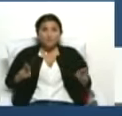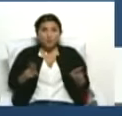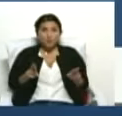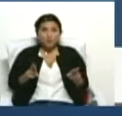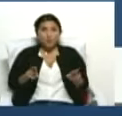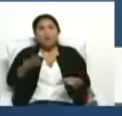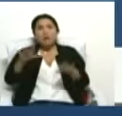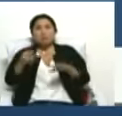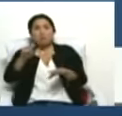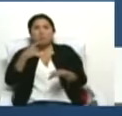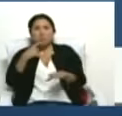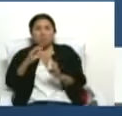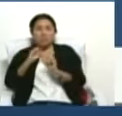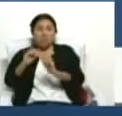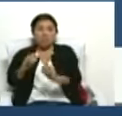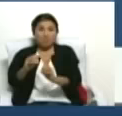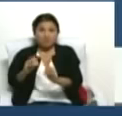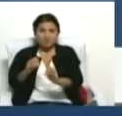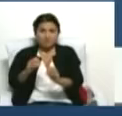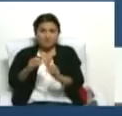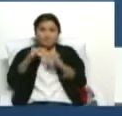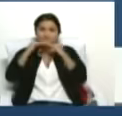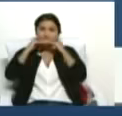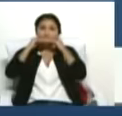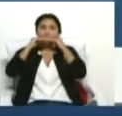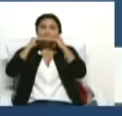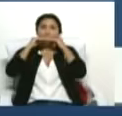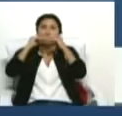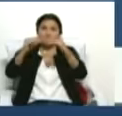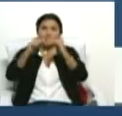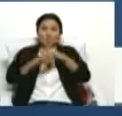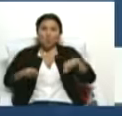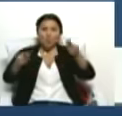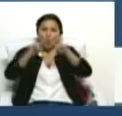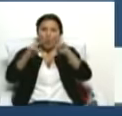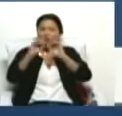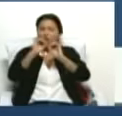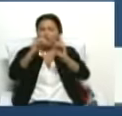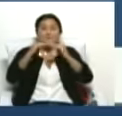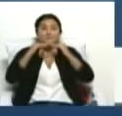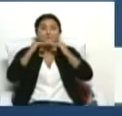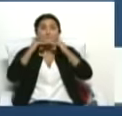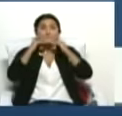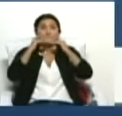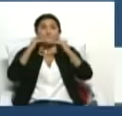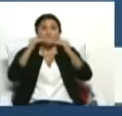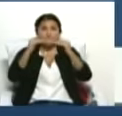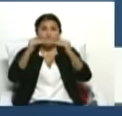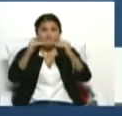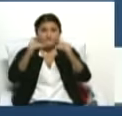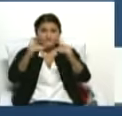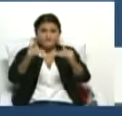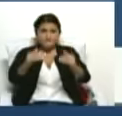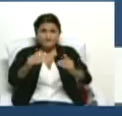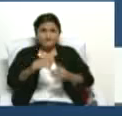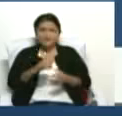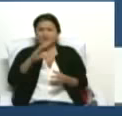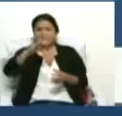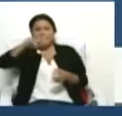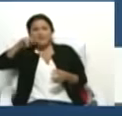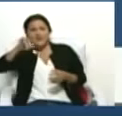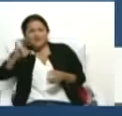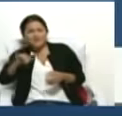dice nada. De eso ni la ONU, ni el Alto Comisionado de Derechos Humanos de la ONU, ni la CPI, ni